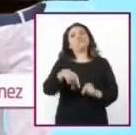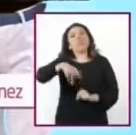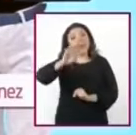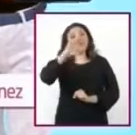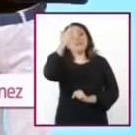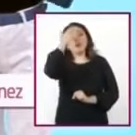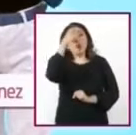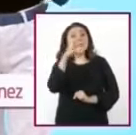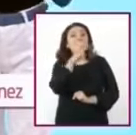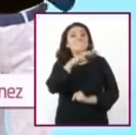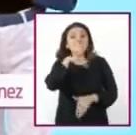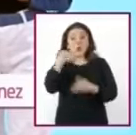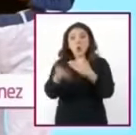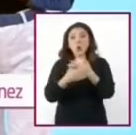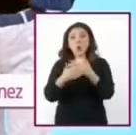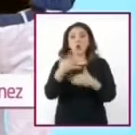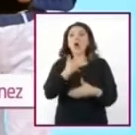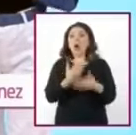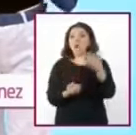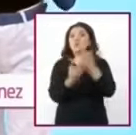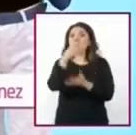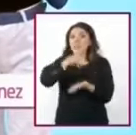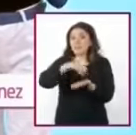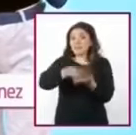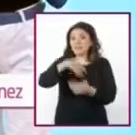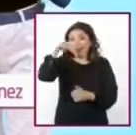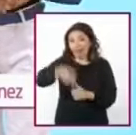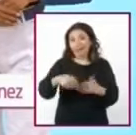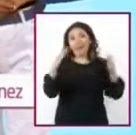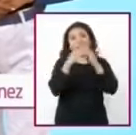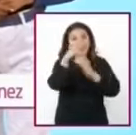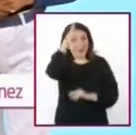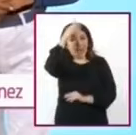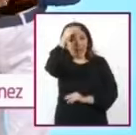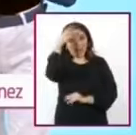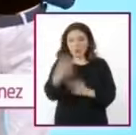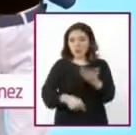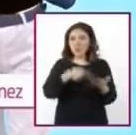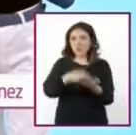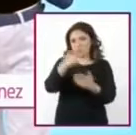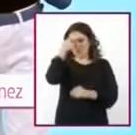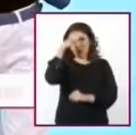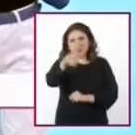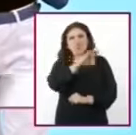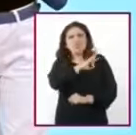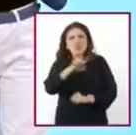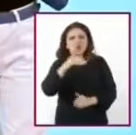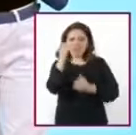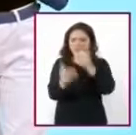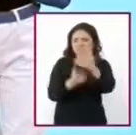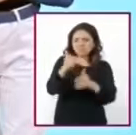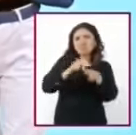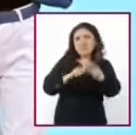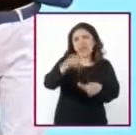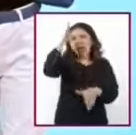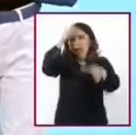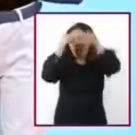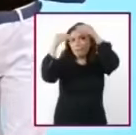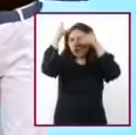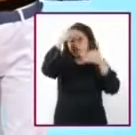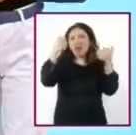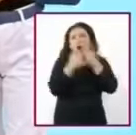pero recuerden que pronto tendremos una nueva cita en Aprende en Casa, el espacio en el cual podrán avanzar en el aprendizaje